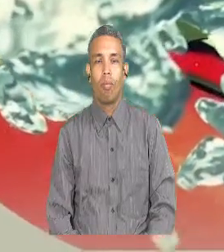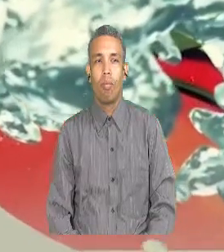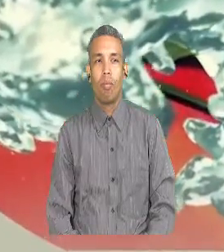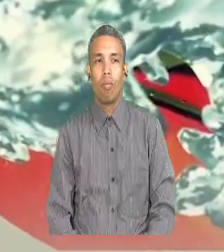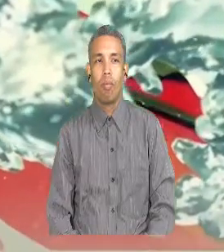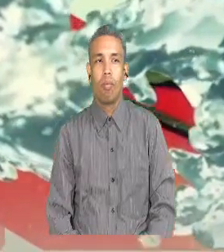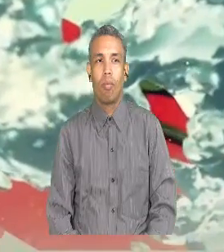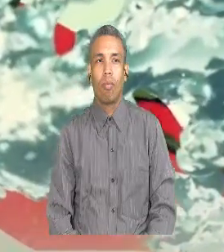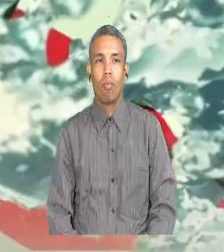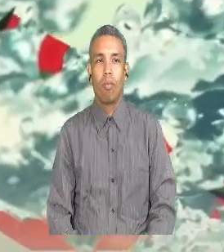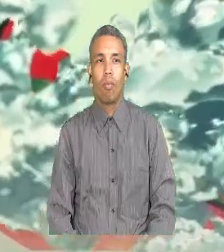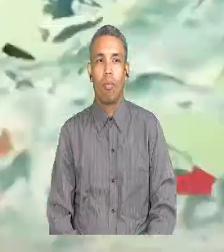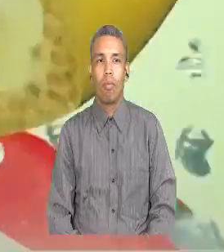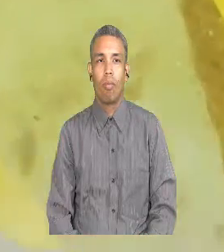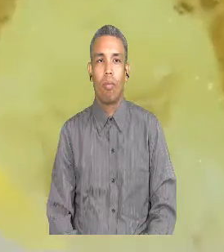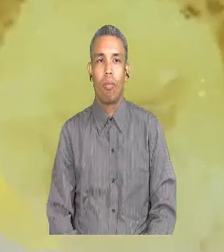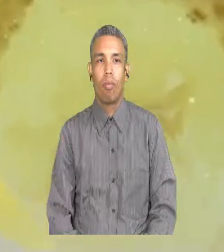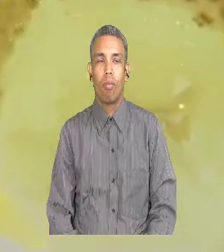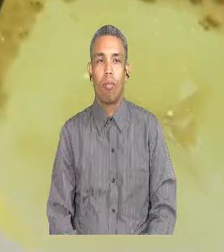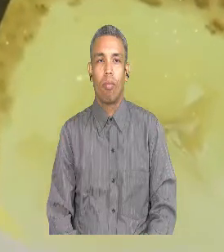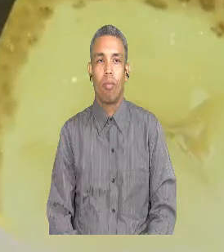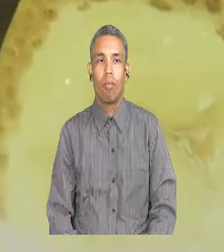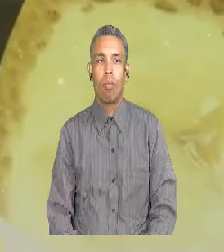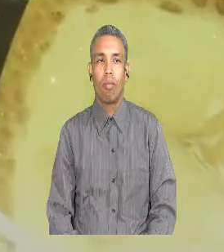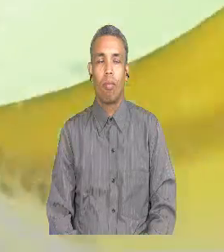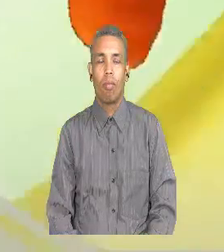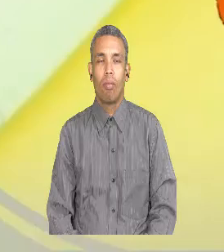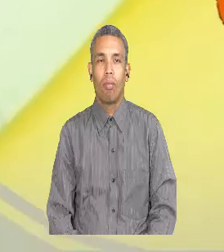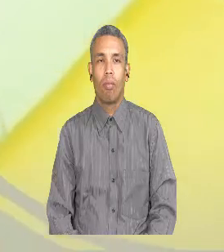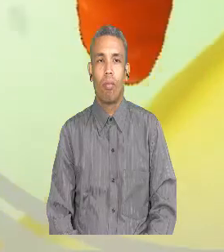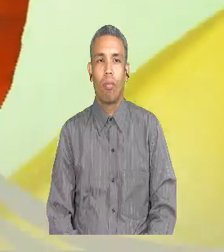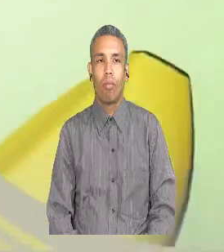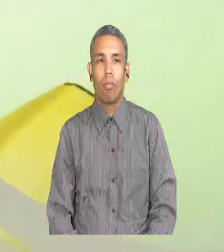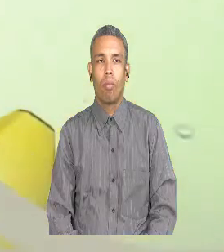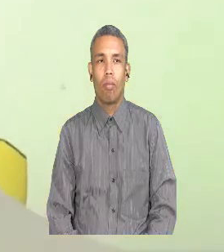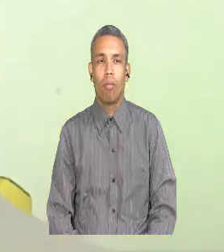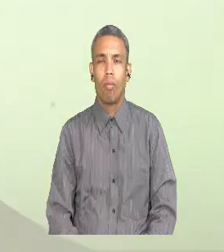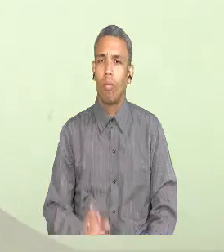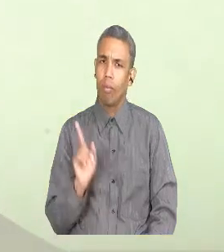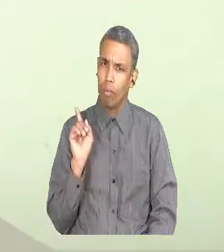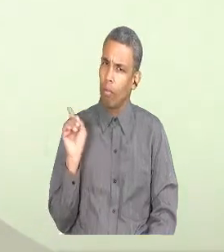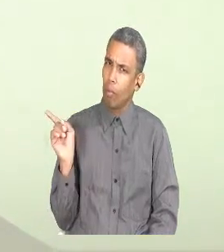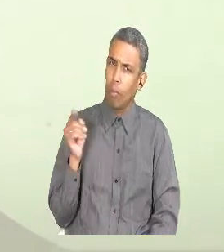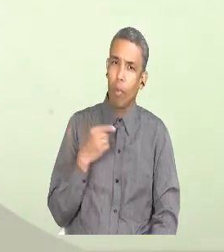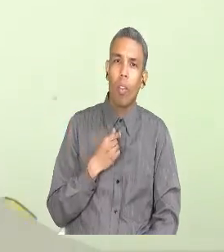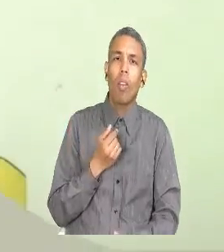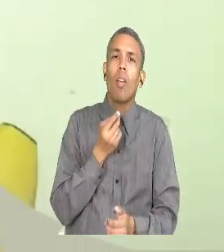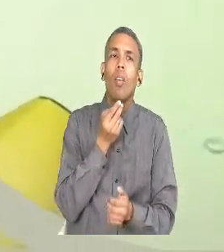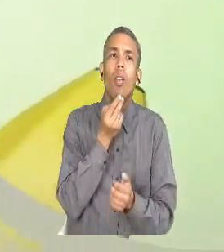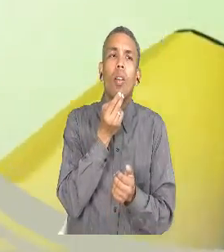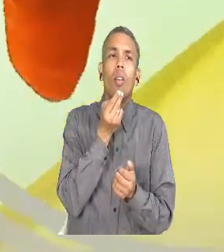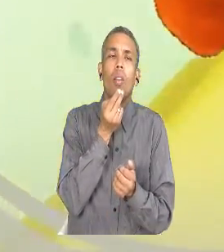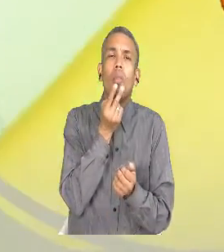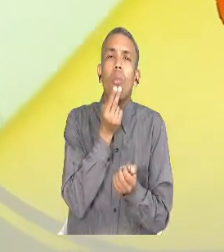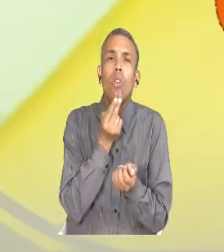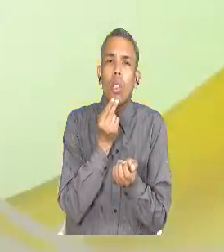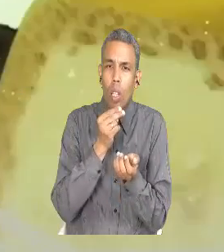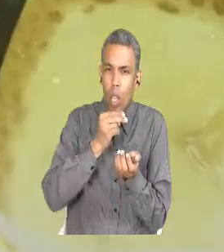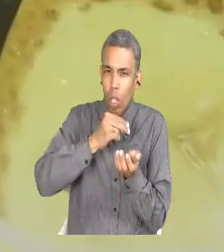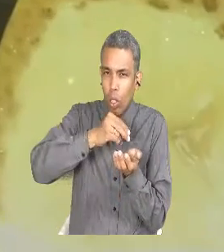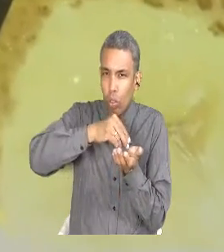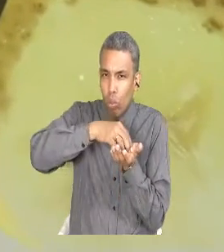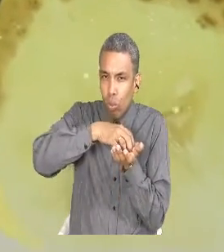Postre con helado frito rebozado en temperatura. Ingredientes: 2 porciones de helado de molde, 3